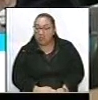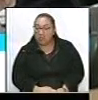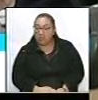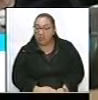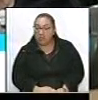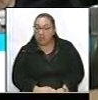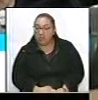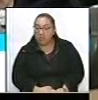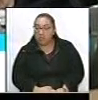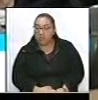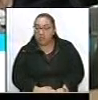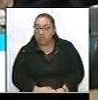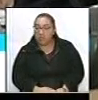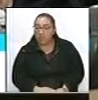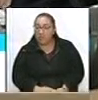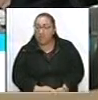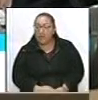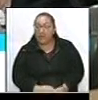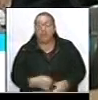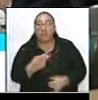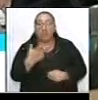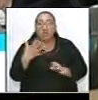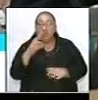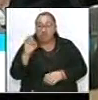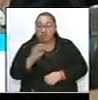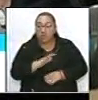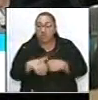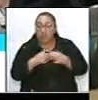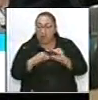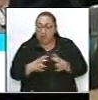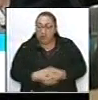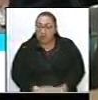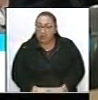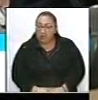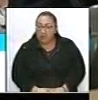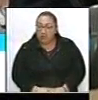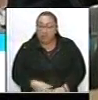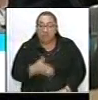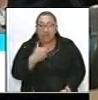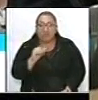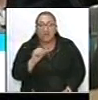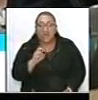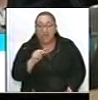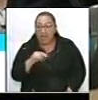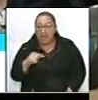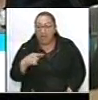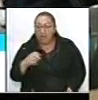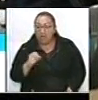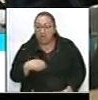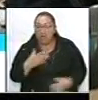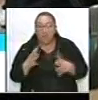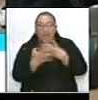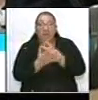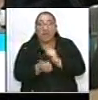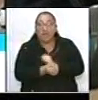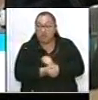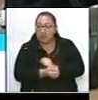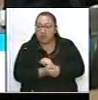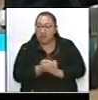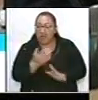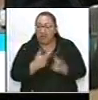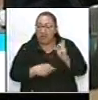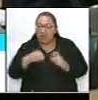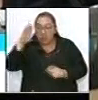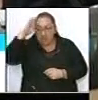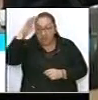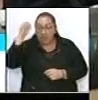Se sabe que, ¿cómo se llama?, el 78% de la población prefiere más a los serenos que haya arrestos que en la policía.